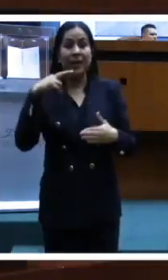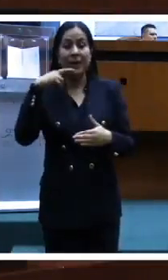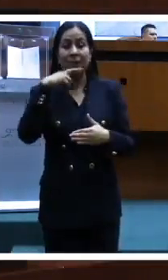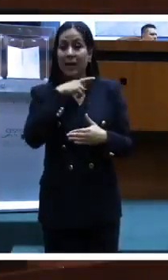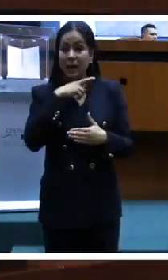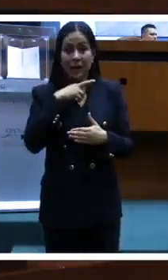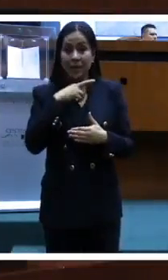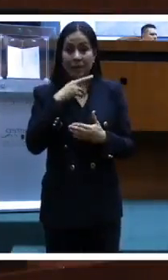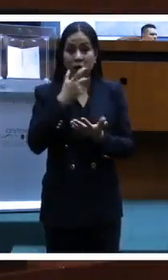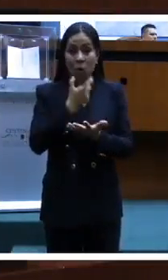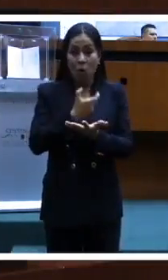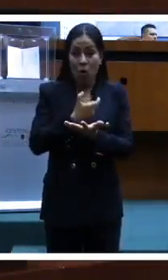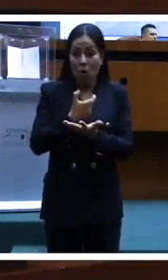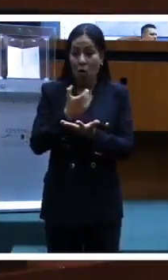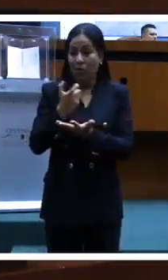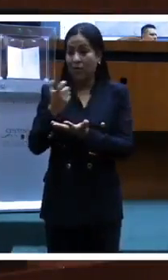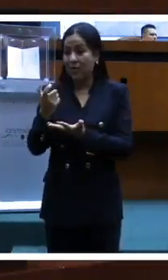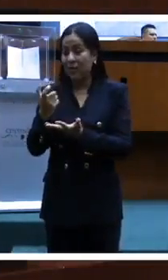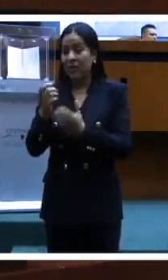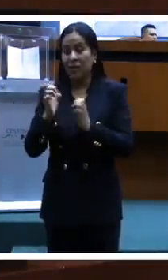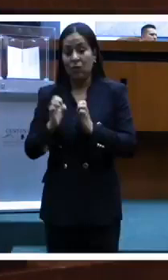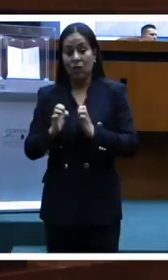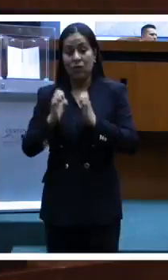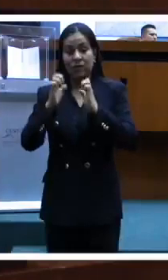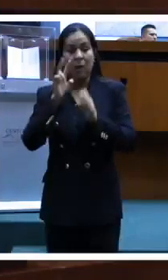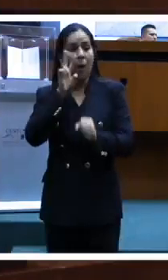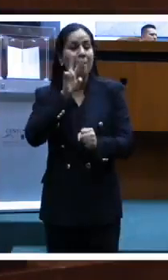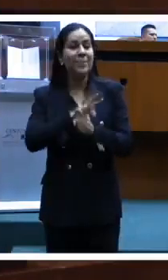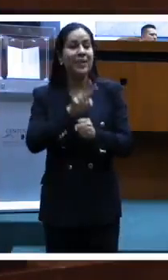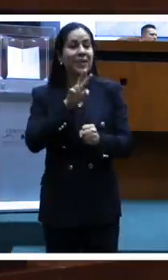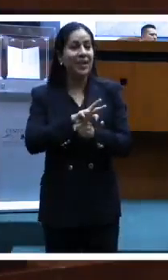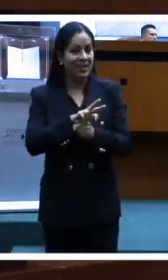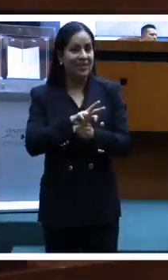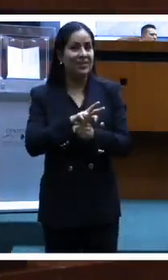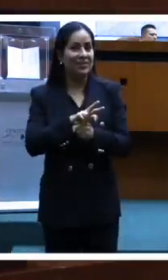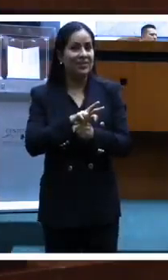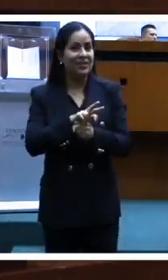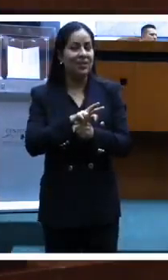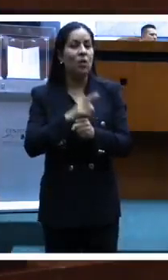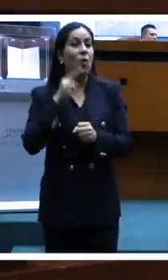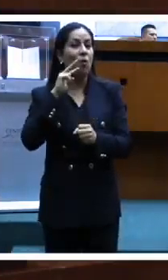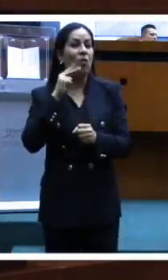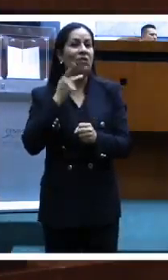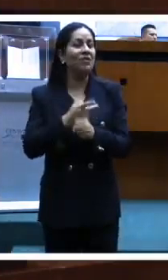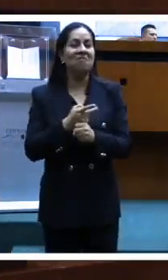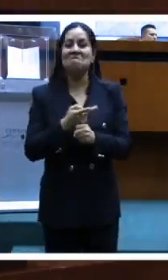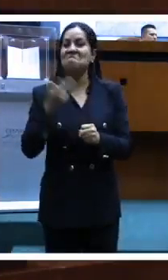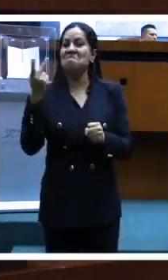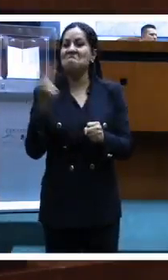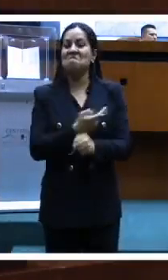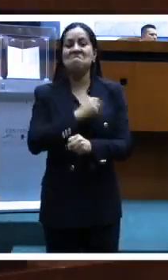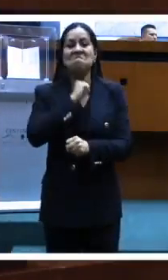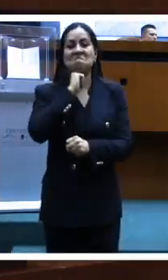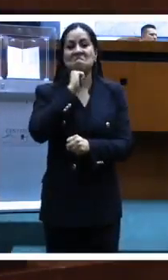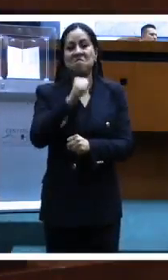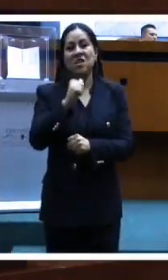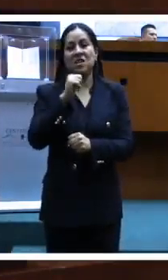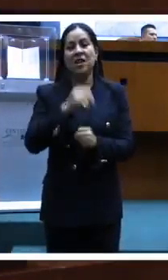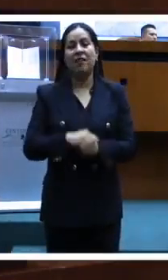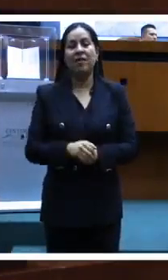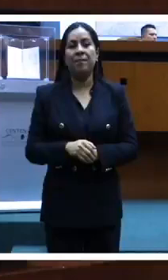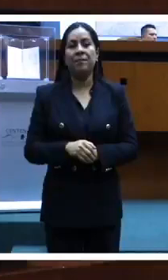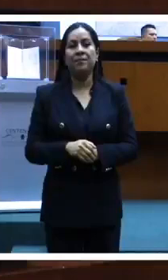sin presupuesto, estructura o vigilancia y sobre todo voluntad, no va a pasar absolutamente